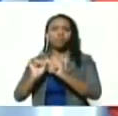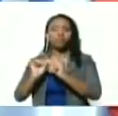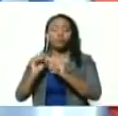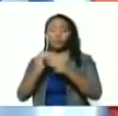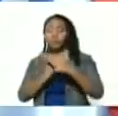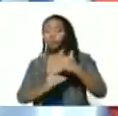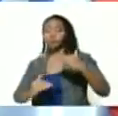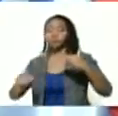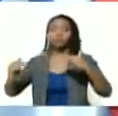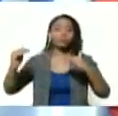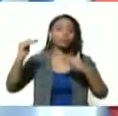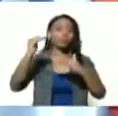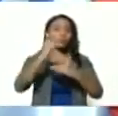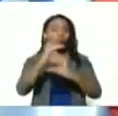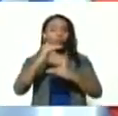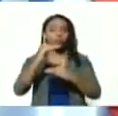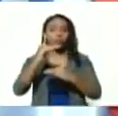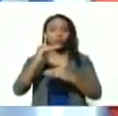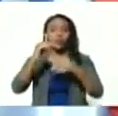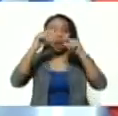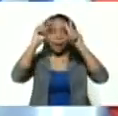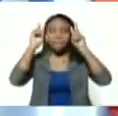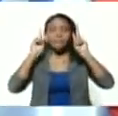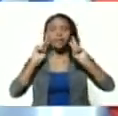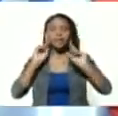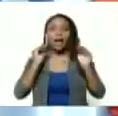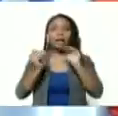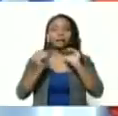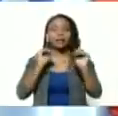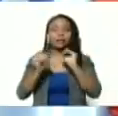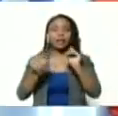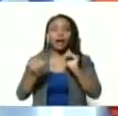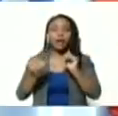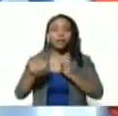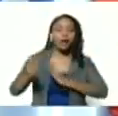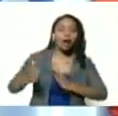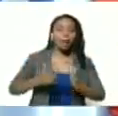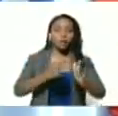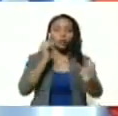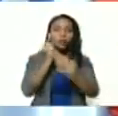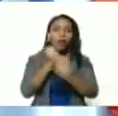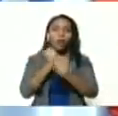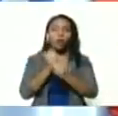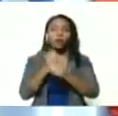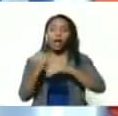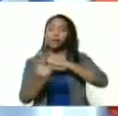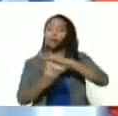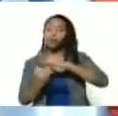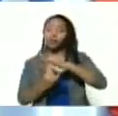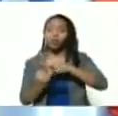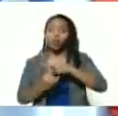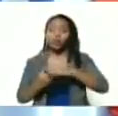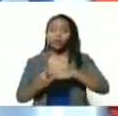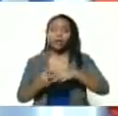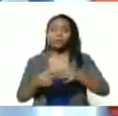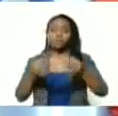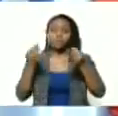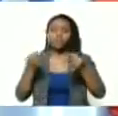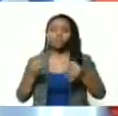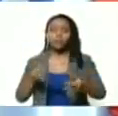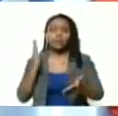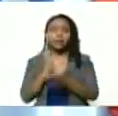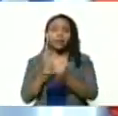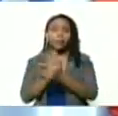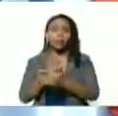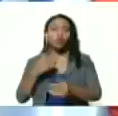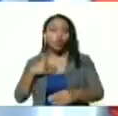alto el prestigio de su propia carrera y de esta institución tan noble, repito, donde siempre voy